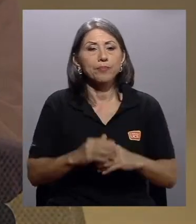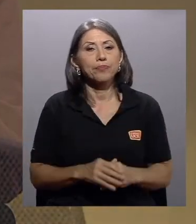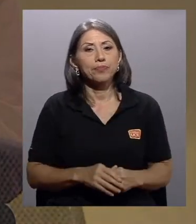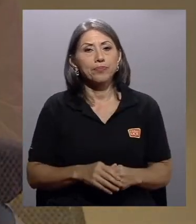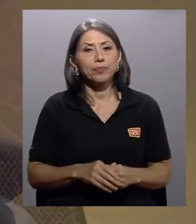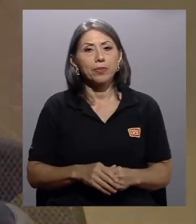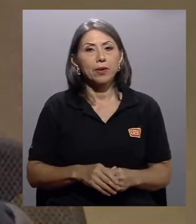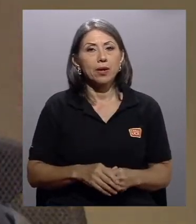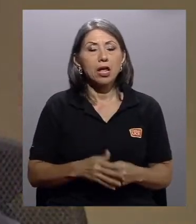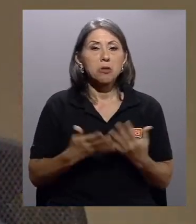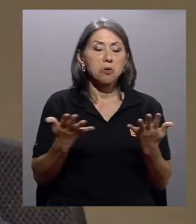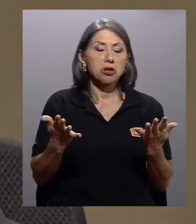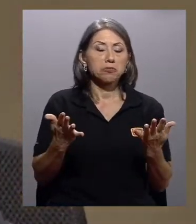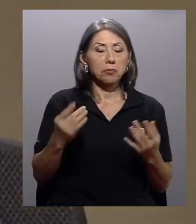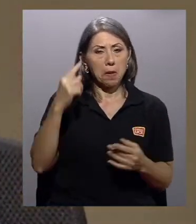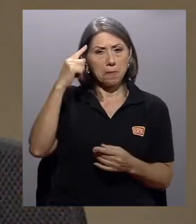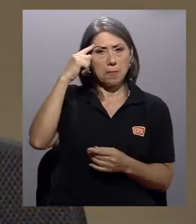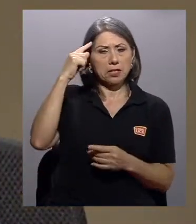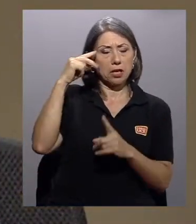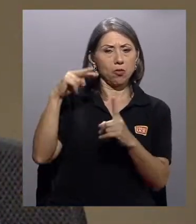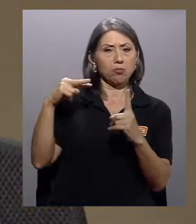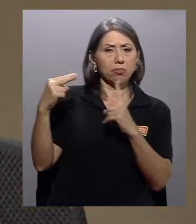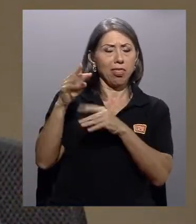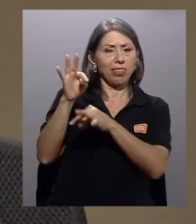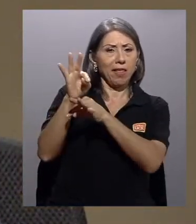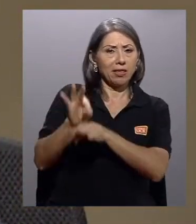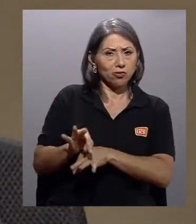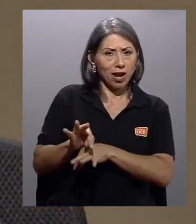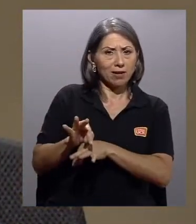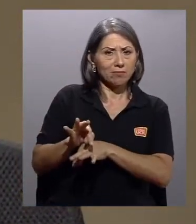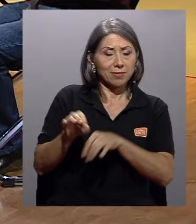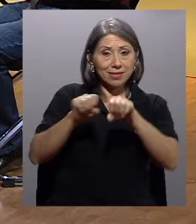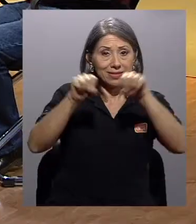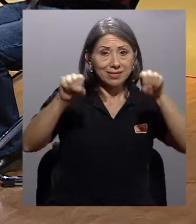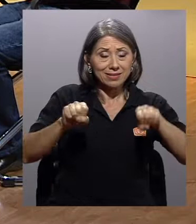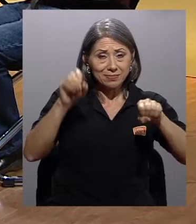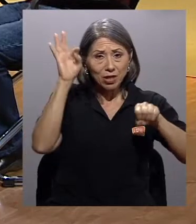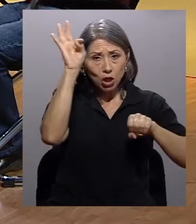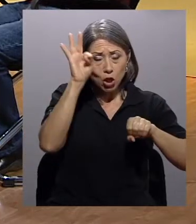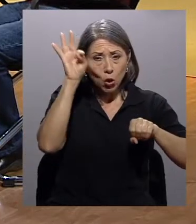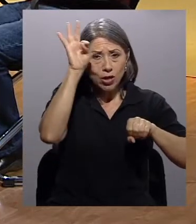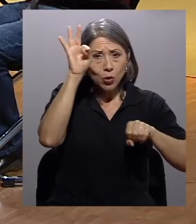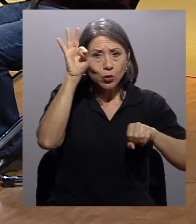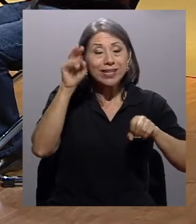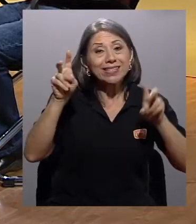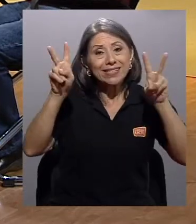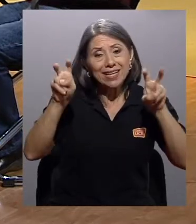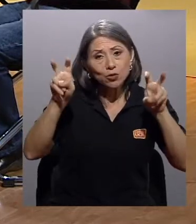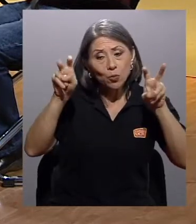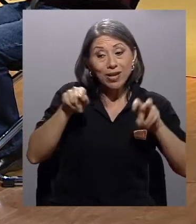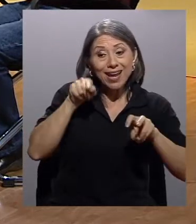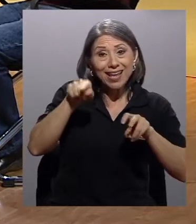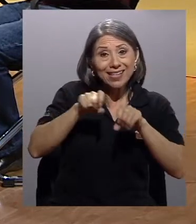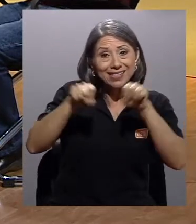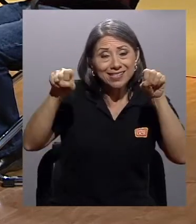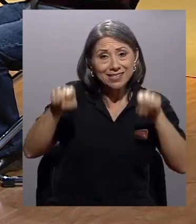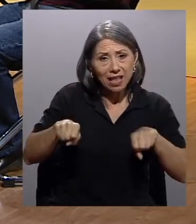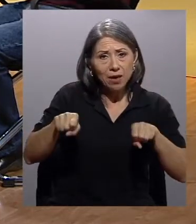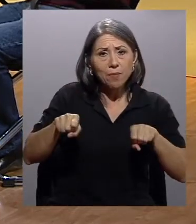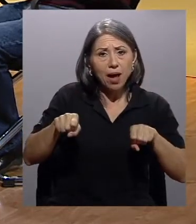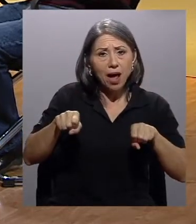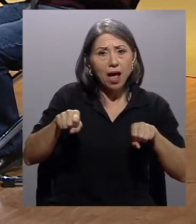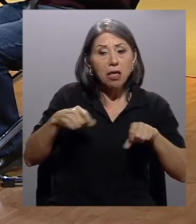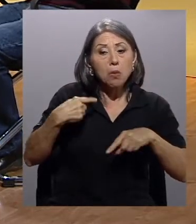bueno, en la lógica tradicional, ¿verdad? En los esquemas teóricos, pues se suponía que este sistema iba a